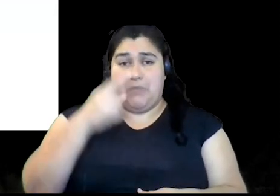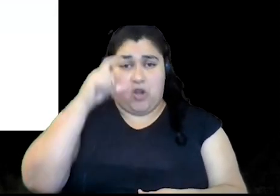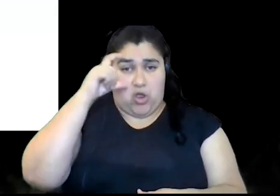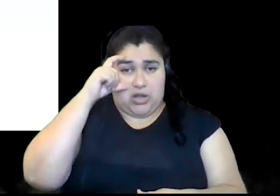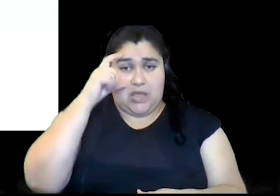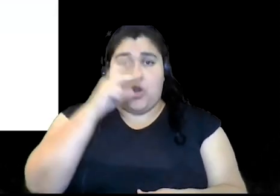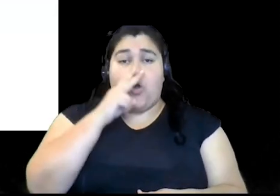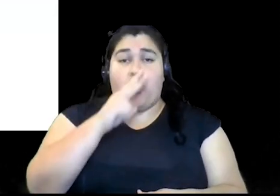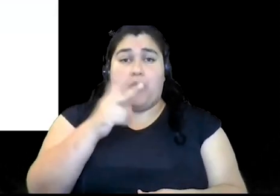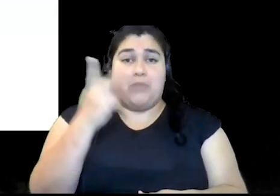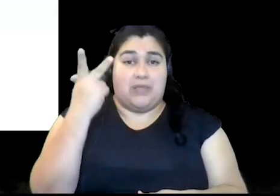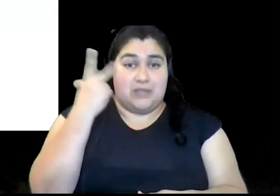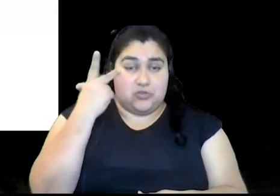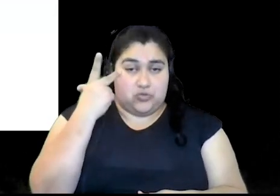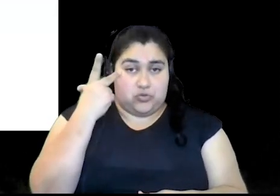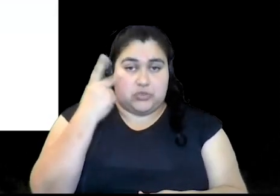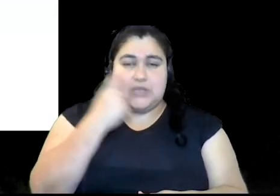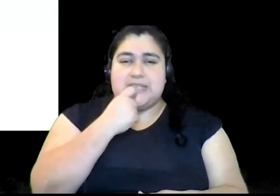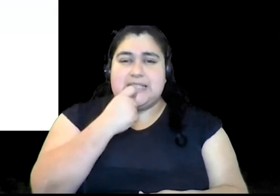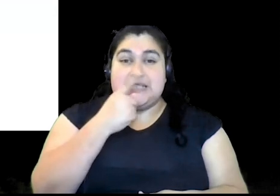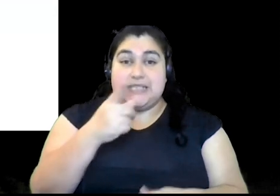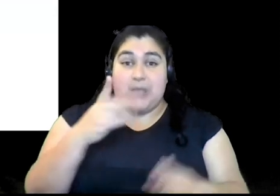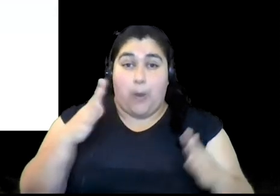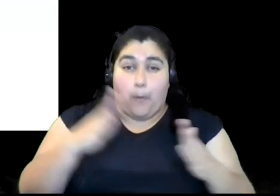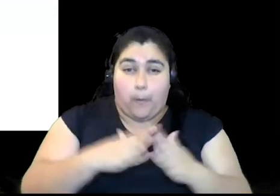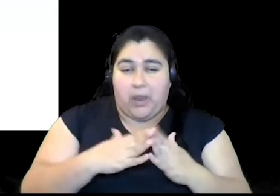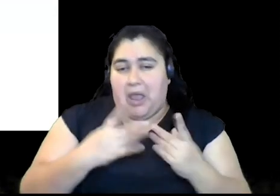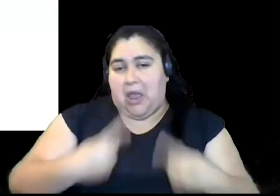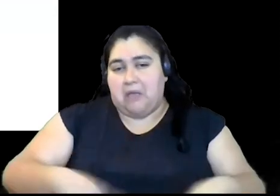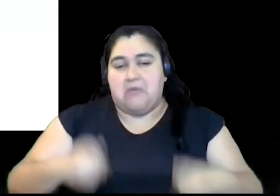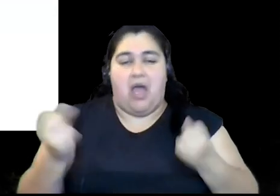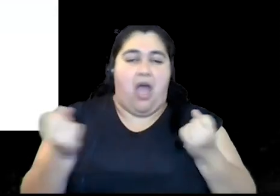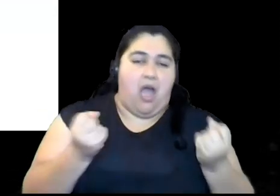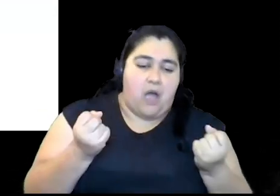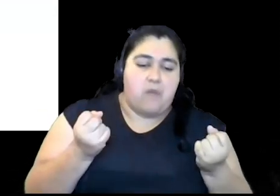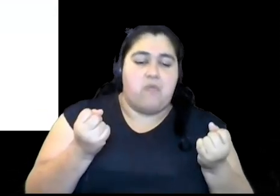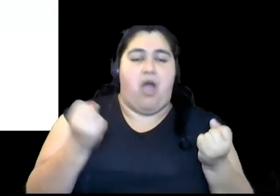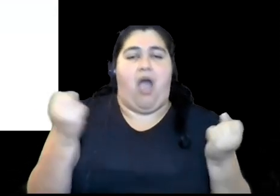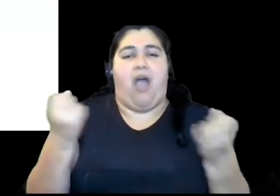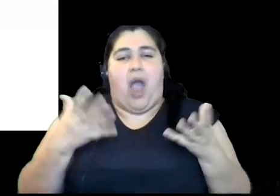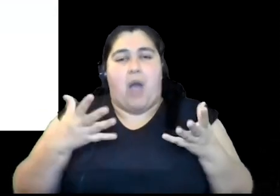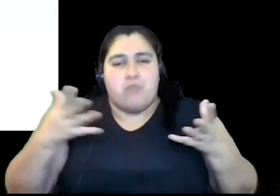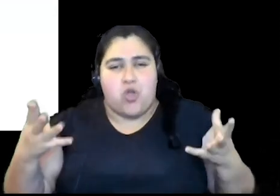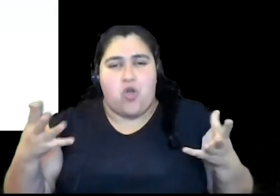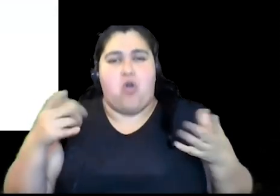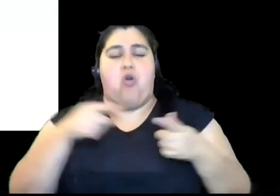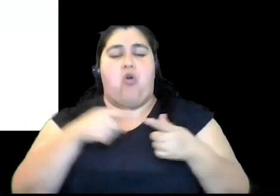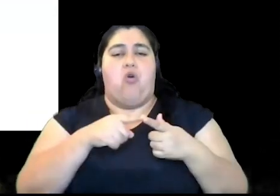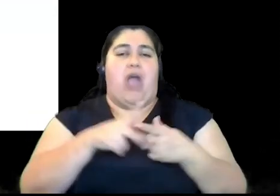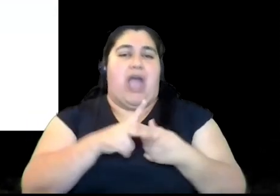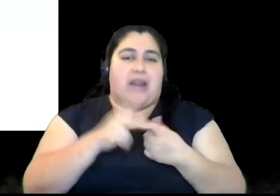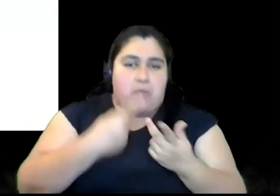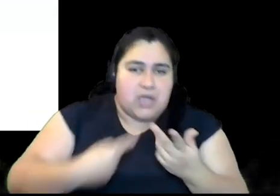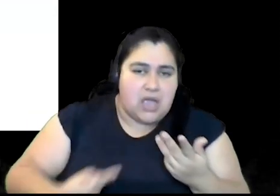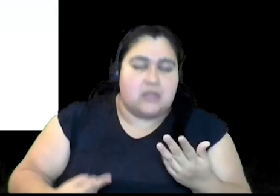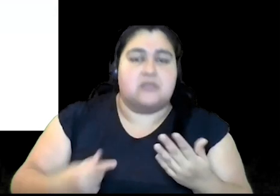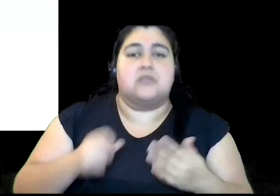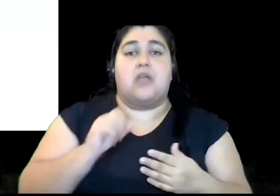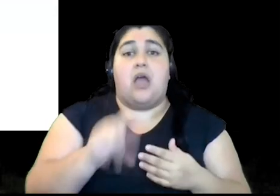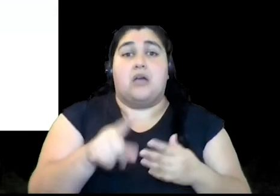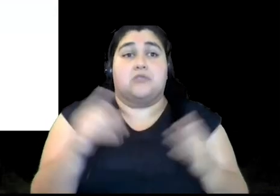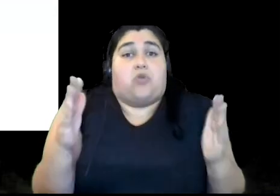1 de enero de 2018. Si el bien mueble, un automóvil, un camión, una herramienta, o el inmueble que